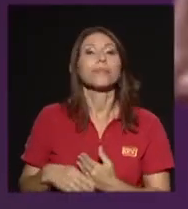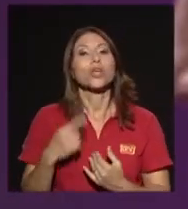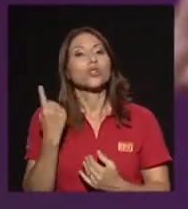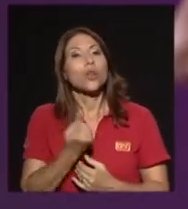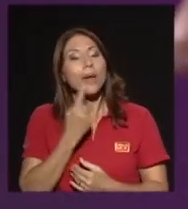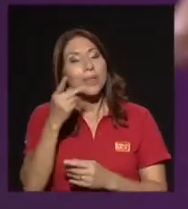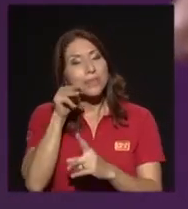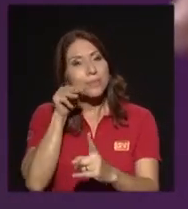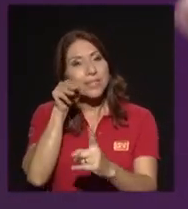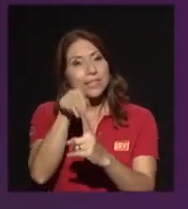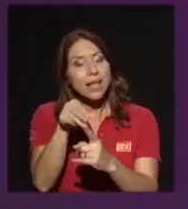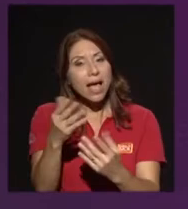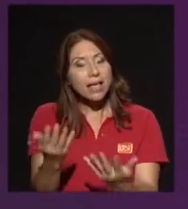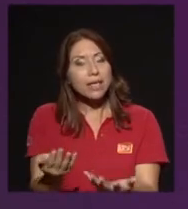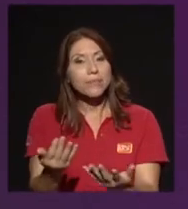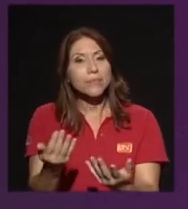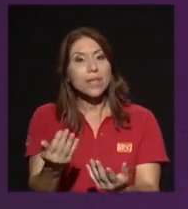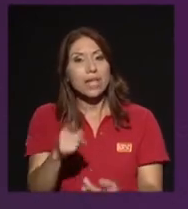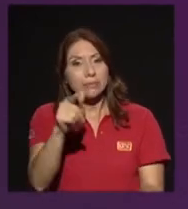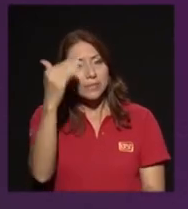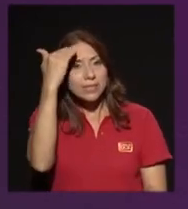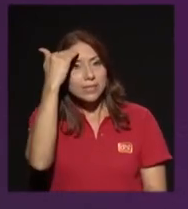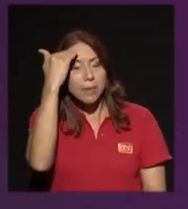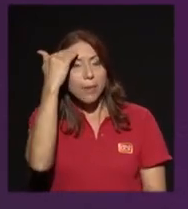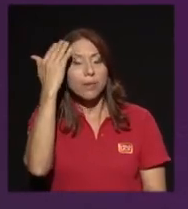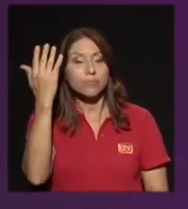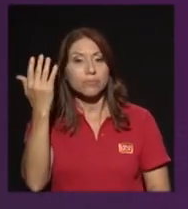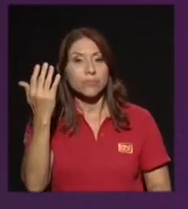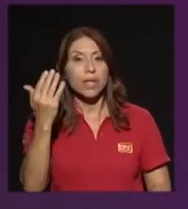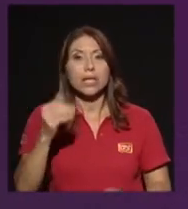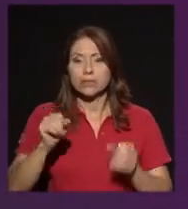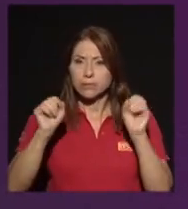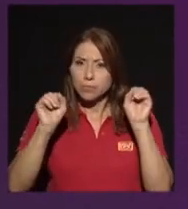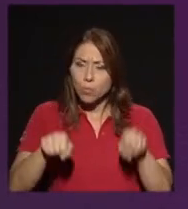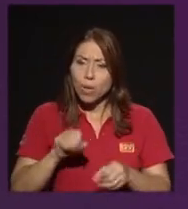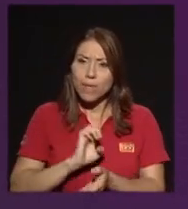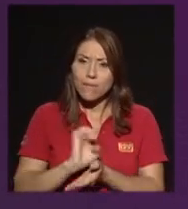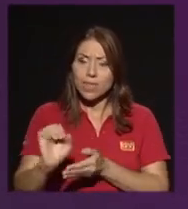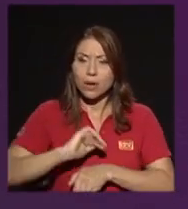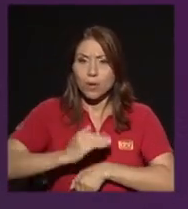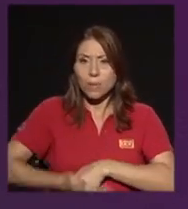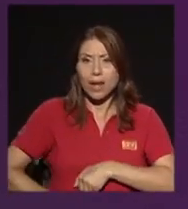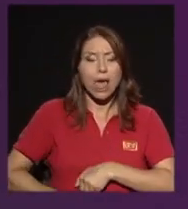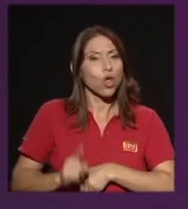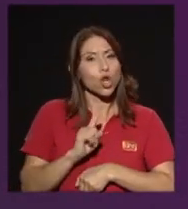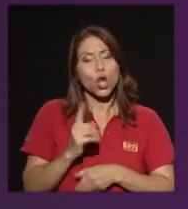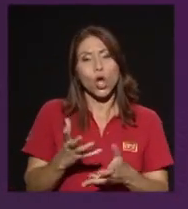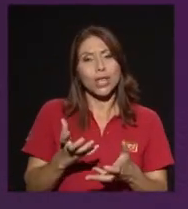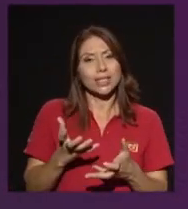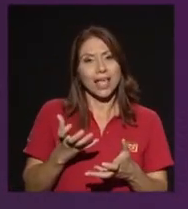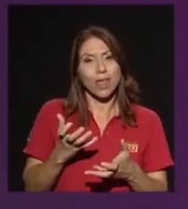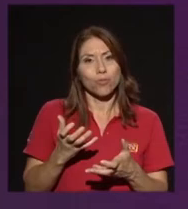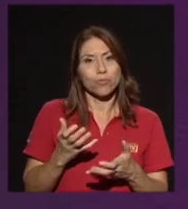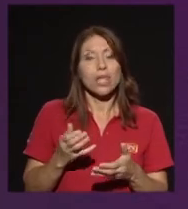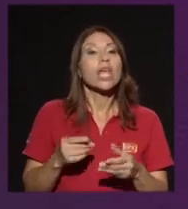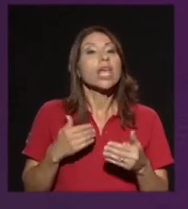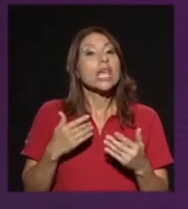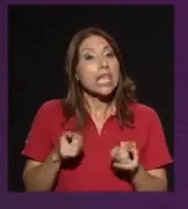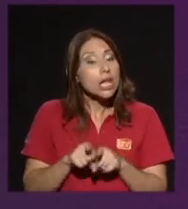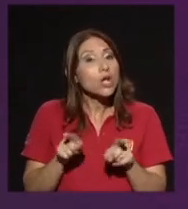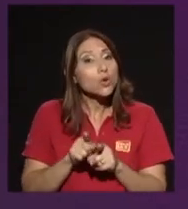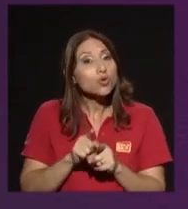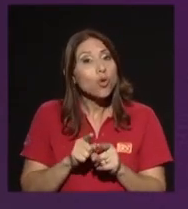dejarles el mensaje de que sepan que es posible evitar un embarazo no deseado incluso después de una relación